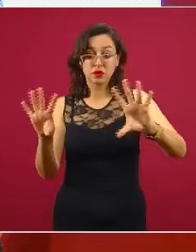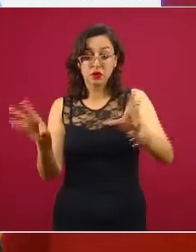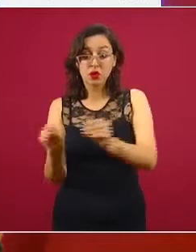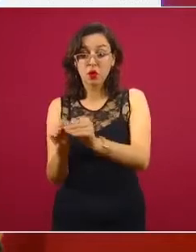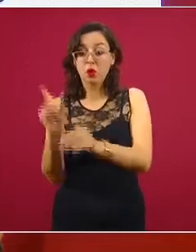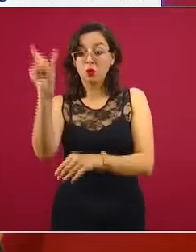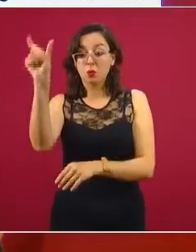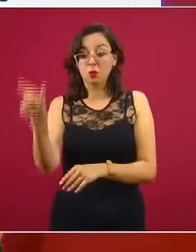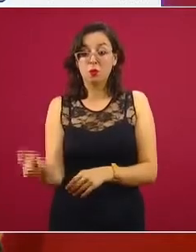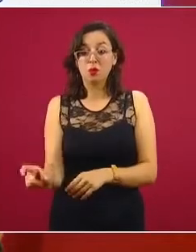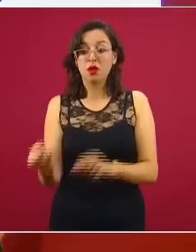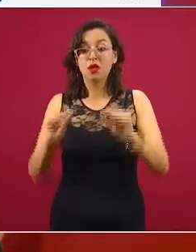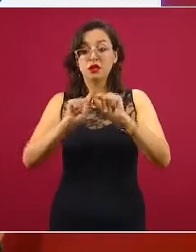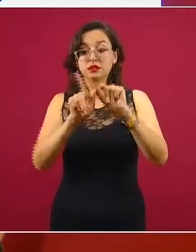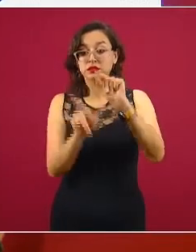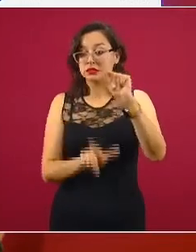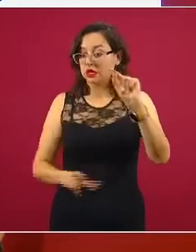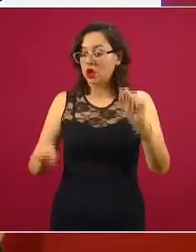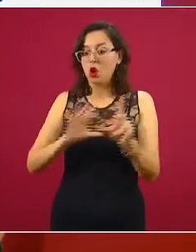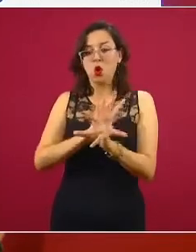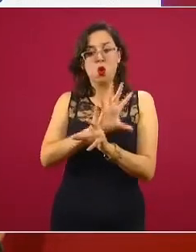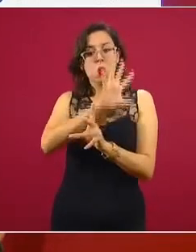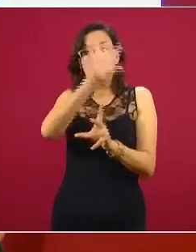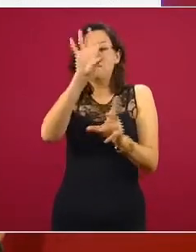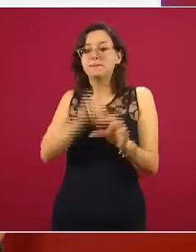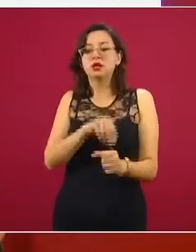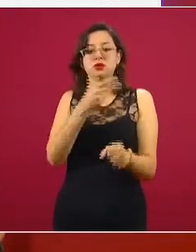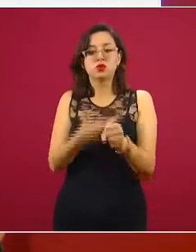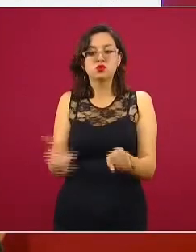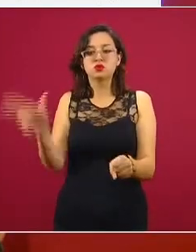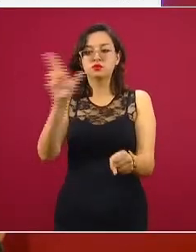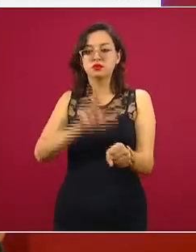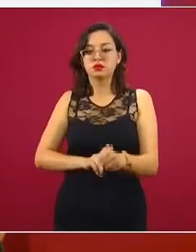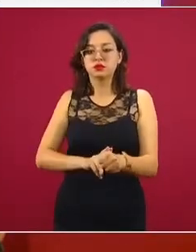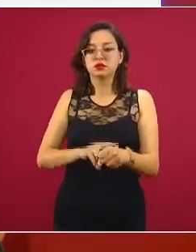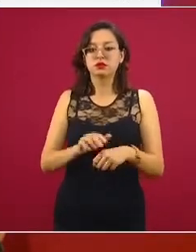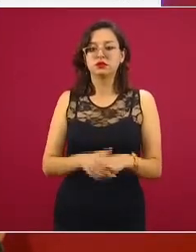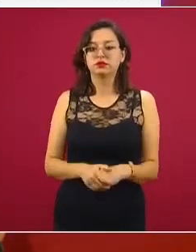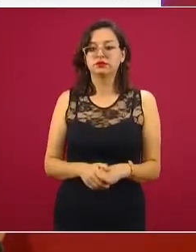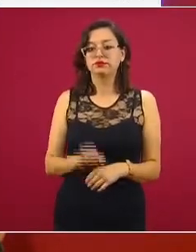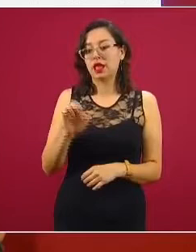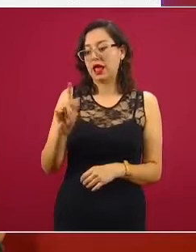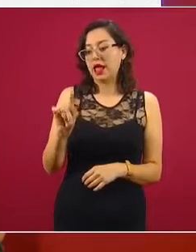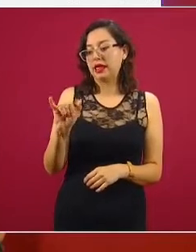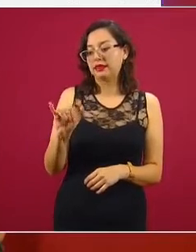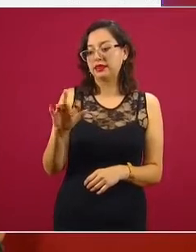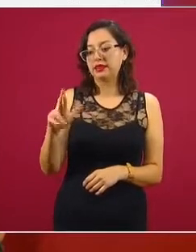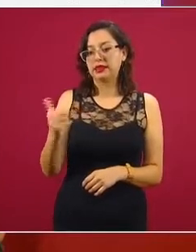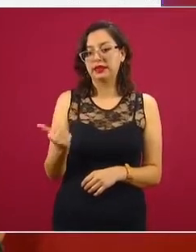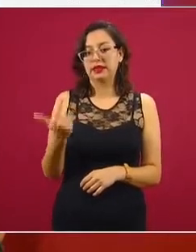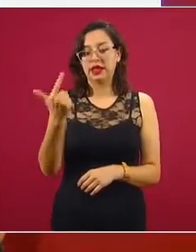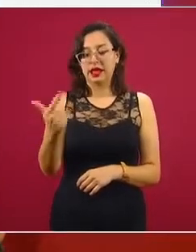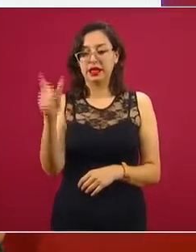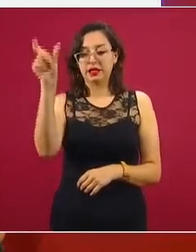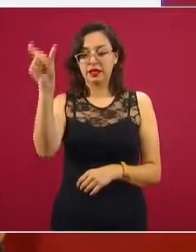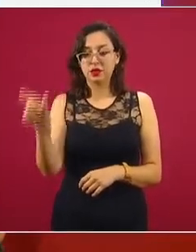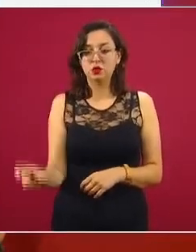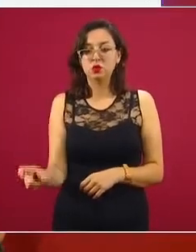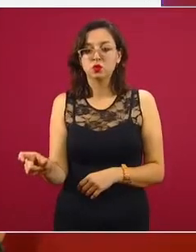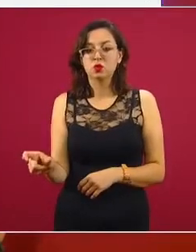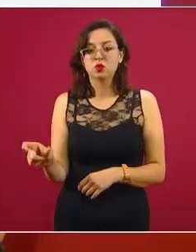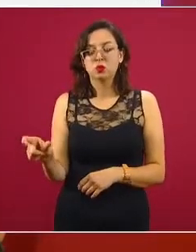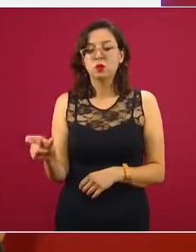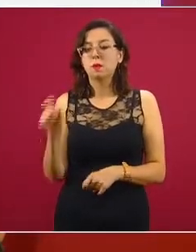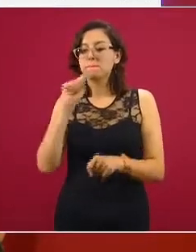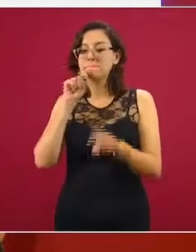nacionales en todas las unidades de salud. Porcentajes ETIRAC nacionales. El color se lo pusimos para